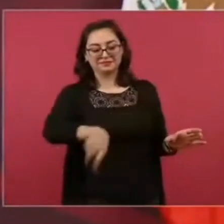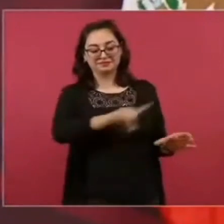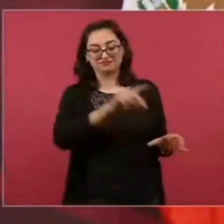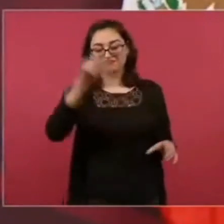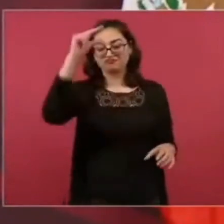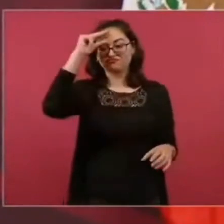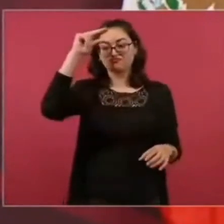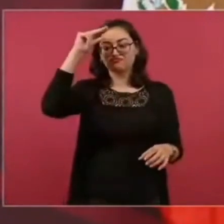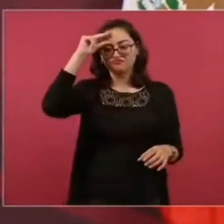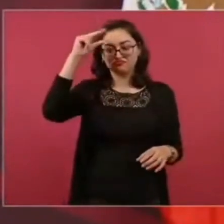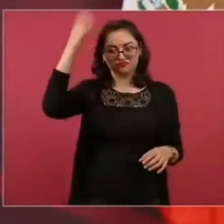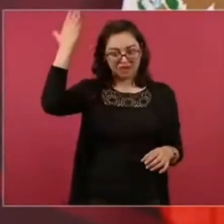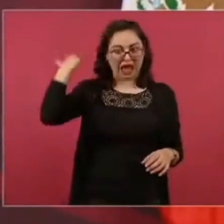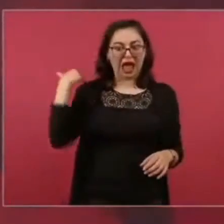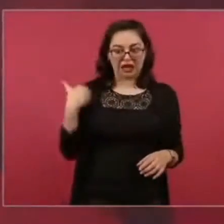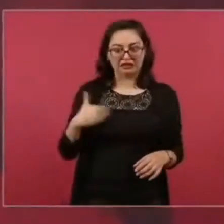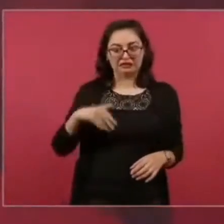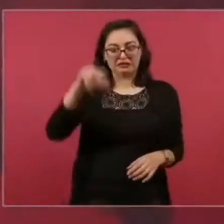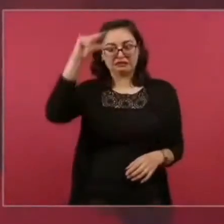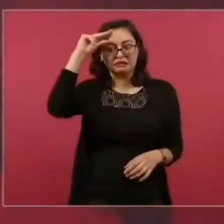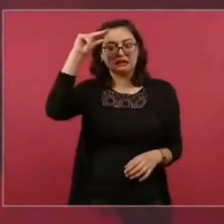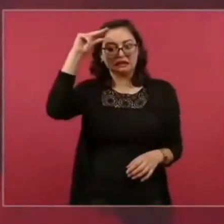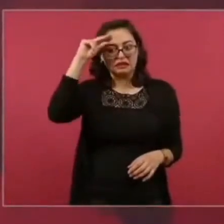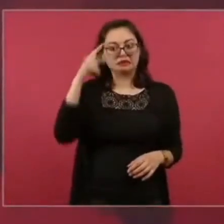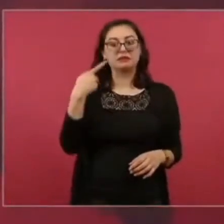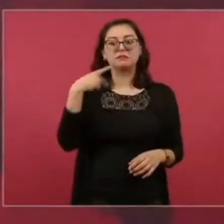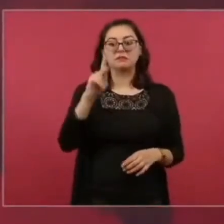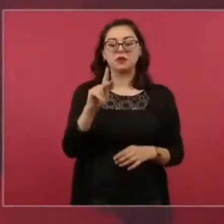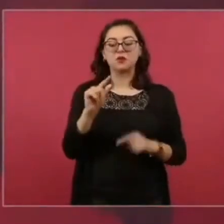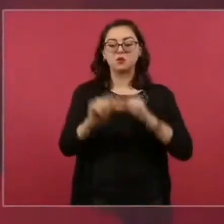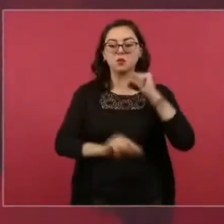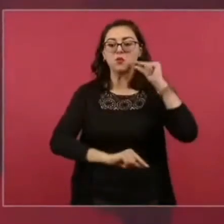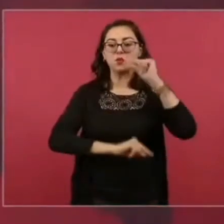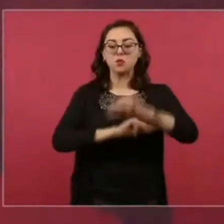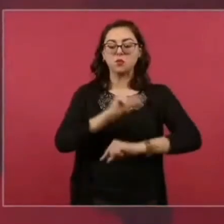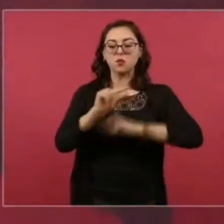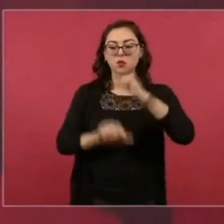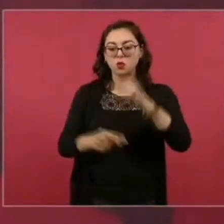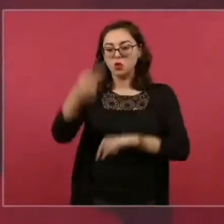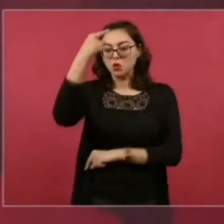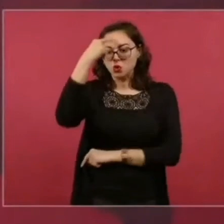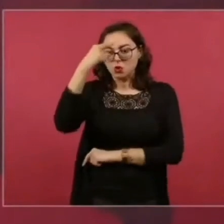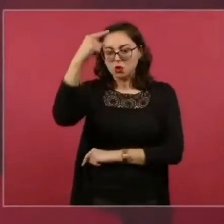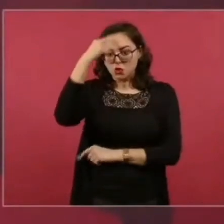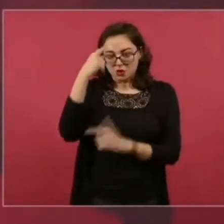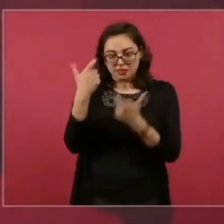Y entonces, como se echaron a perder por el dinero,